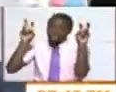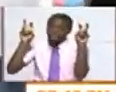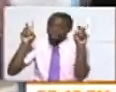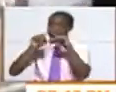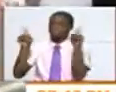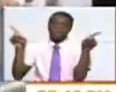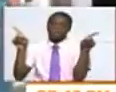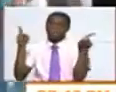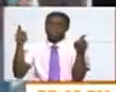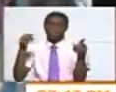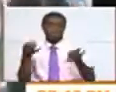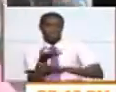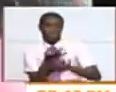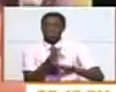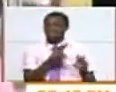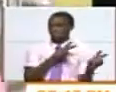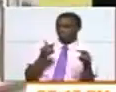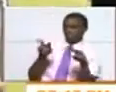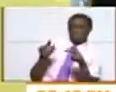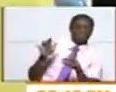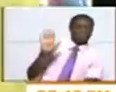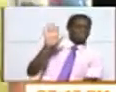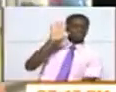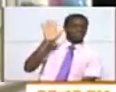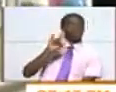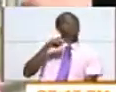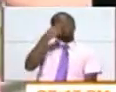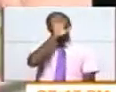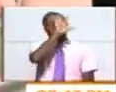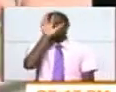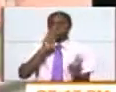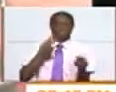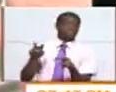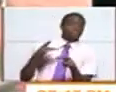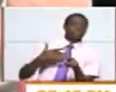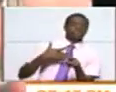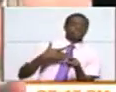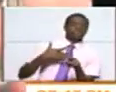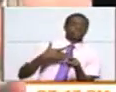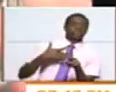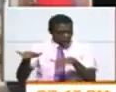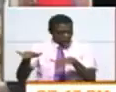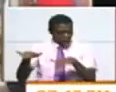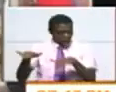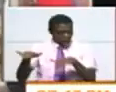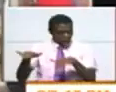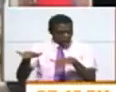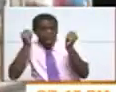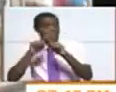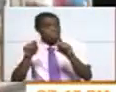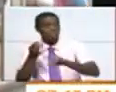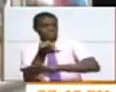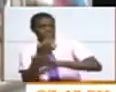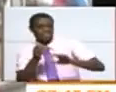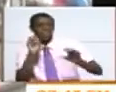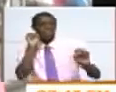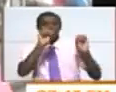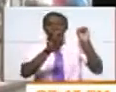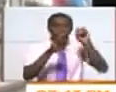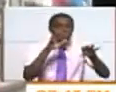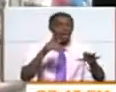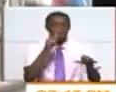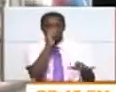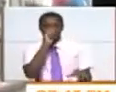mal delante del país y aparte de otros países, porque si quieren protestar tienen el derecho de hacerlo, pero no ensuciando ni faltando el respeto a la gente ni